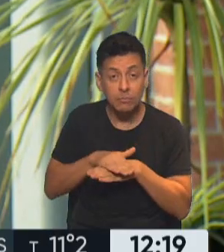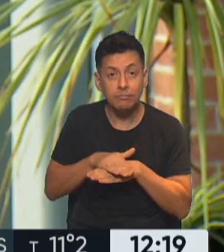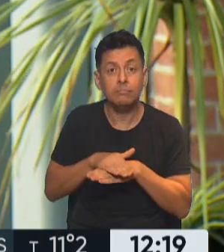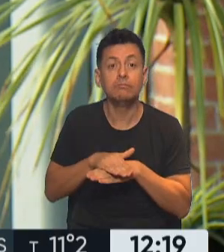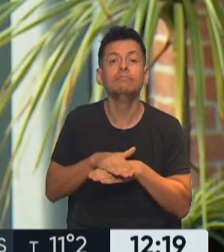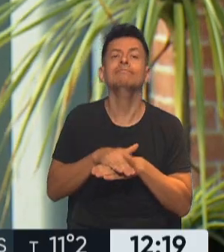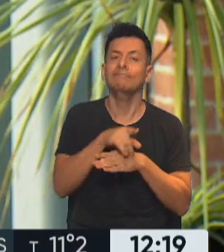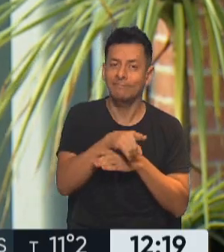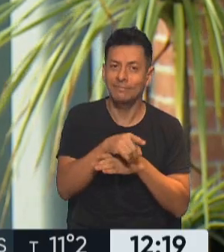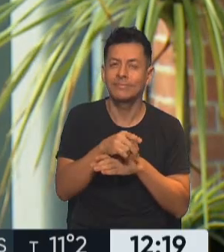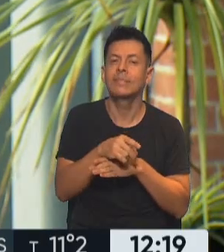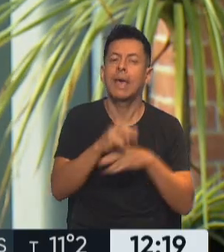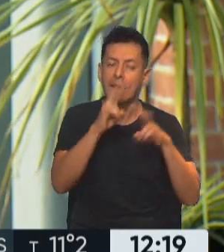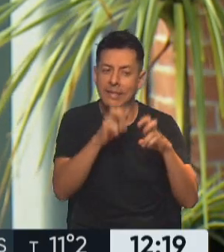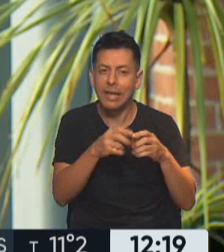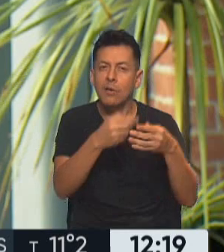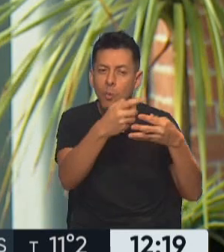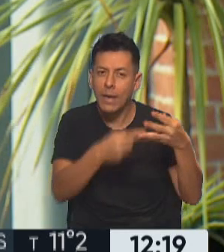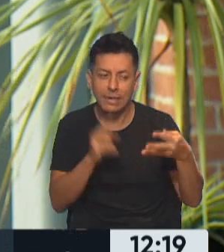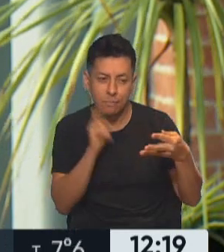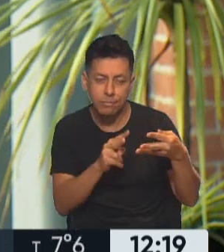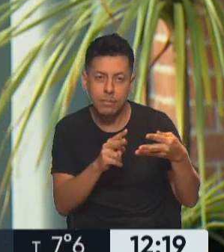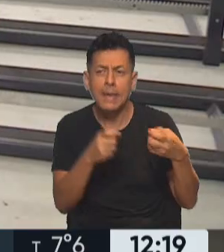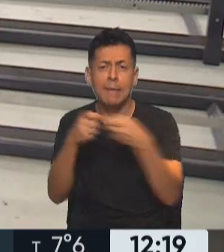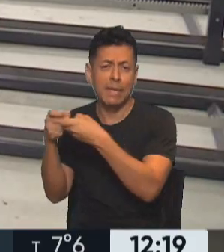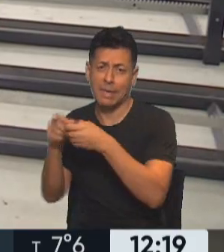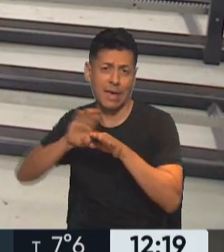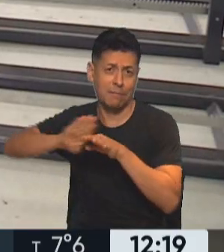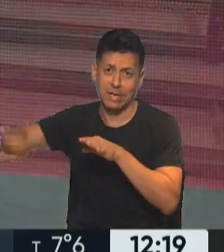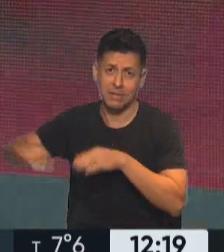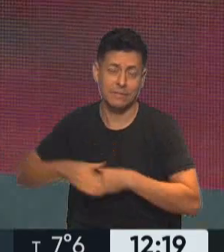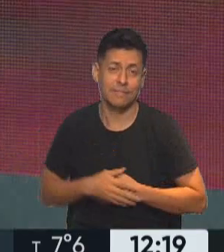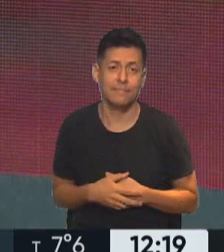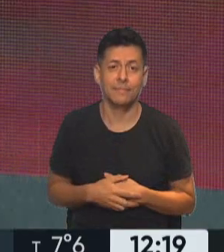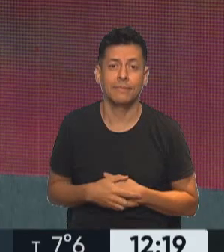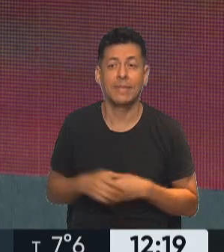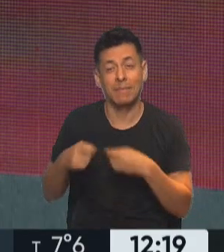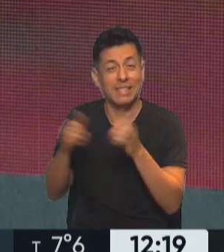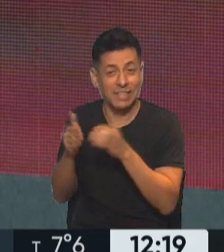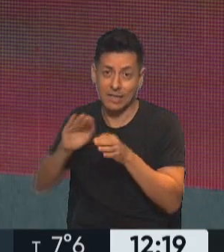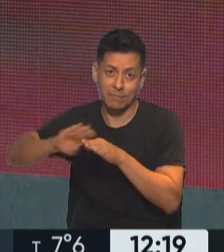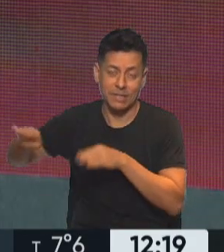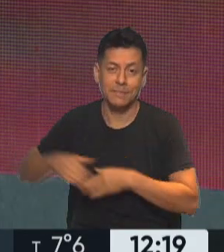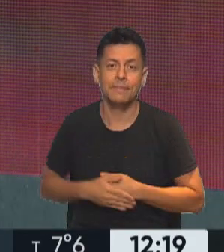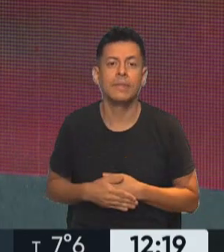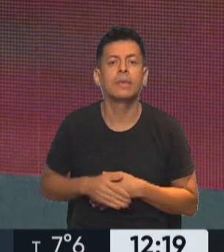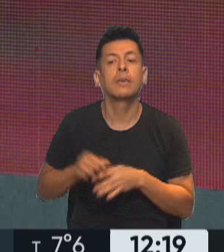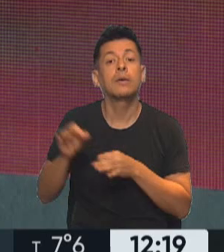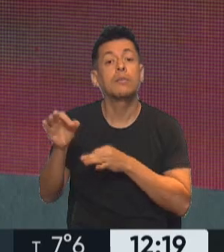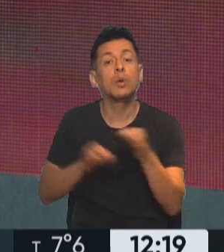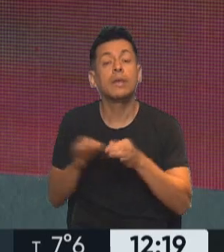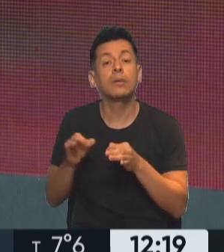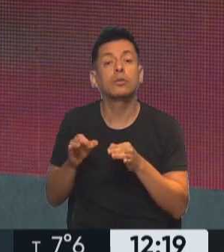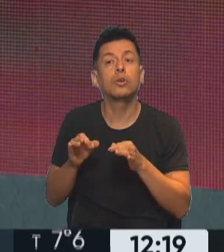empezar a entrar a analizar sus cuentas, ninguna pyme está en esos guarismos. Raúl, el proyecto tiene repercusión en el